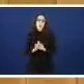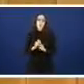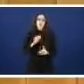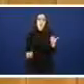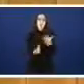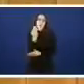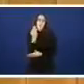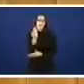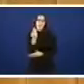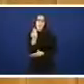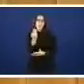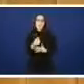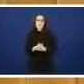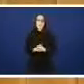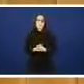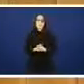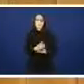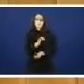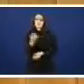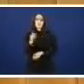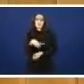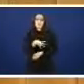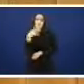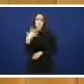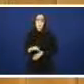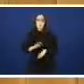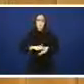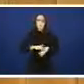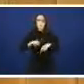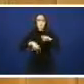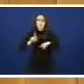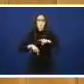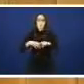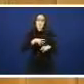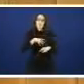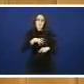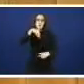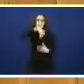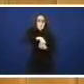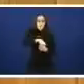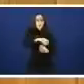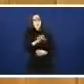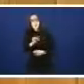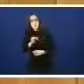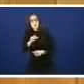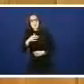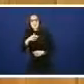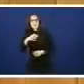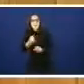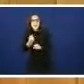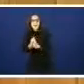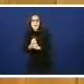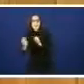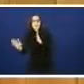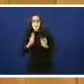xornada efectiva diaria. Asimesmo, habilítase a posibilidade para que os funcionarios interinos e o personal temporal vexan reducida tamén